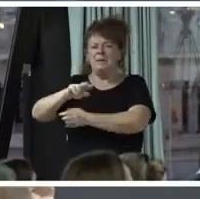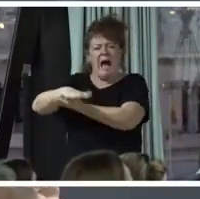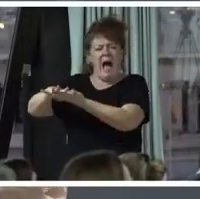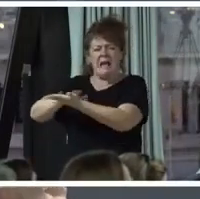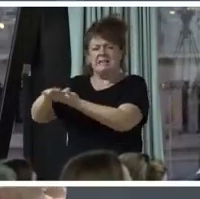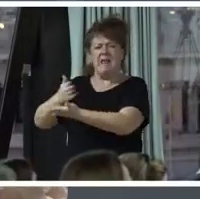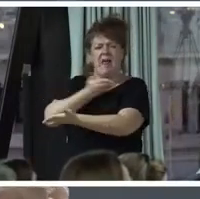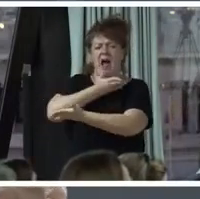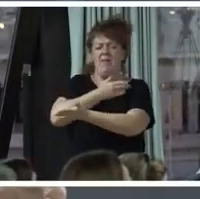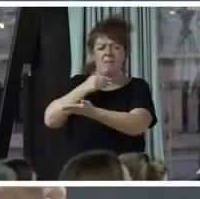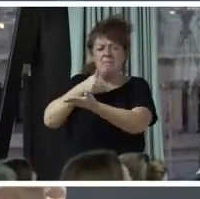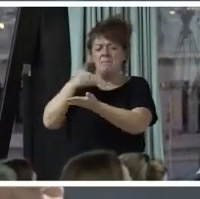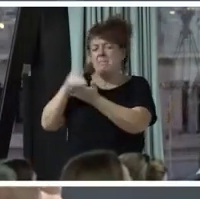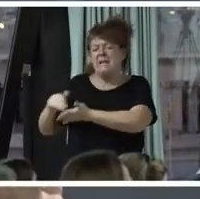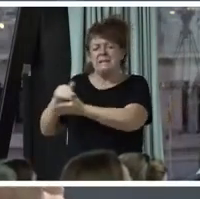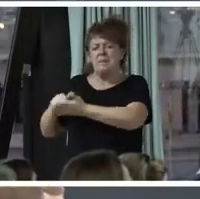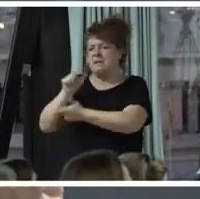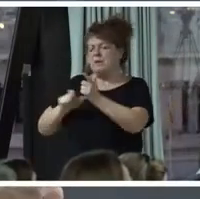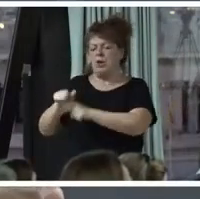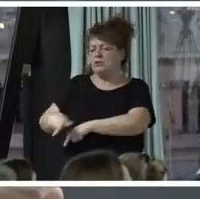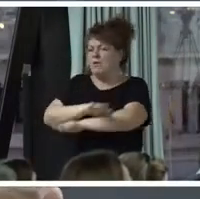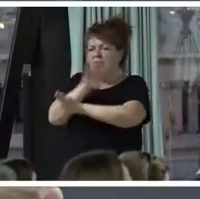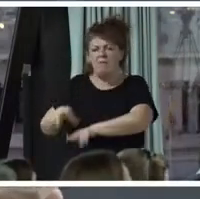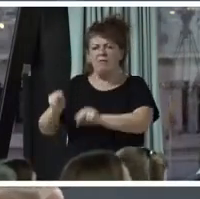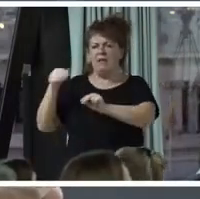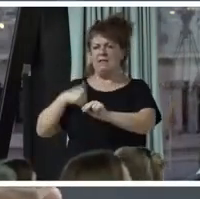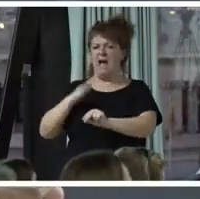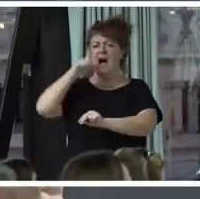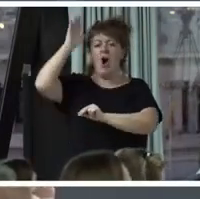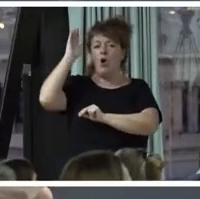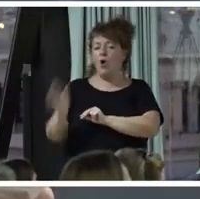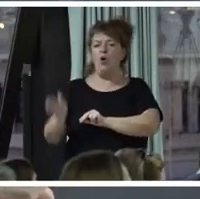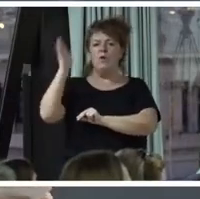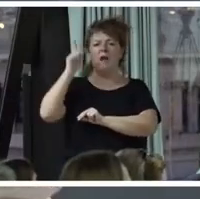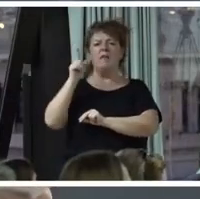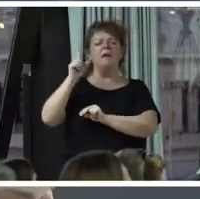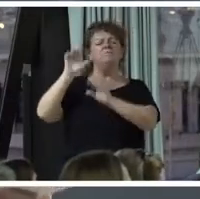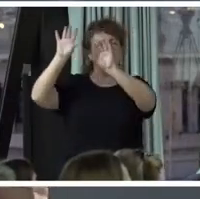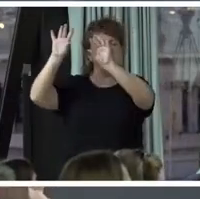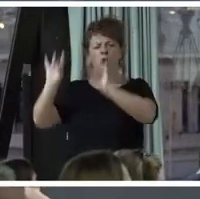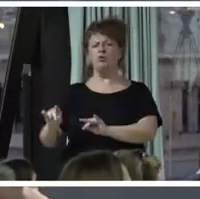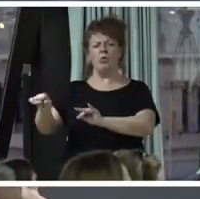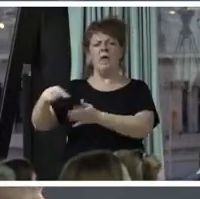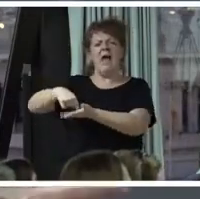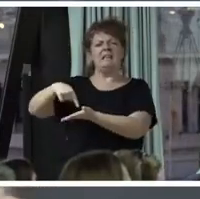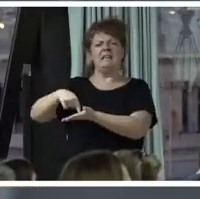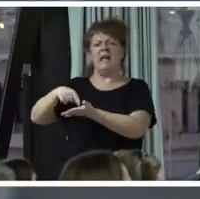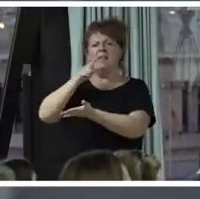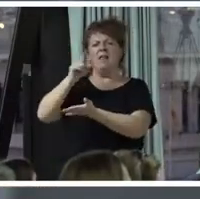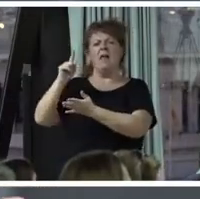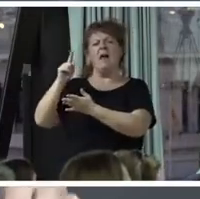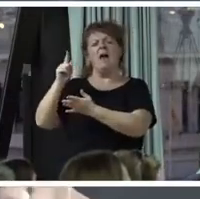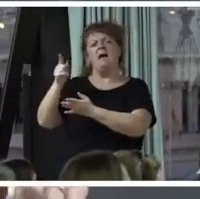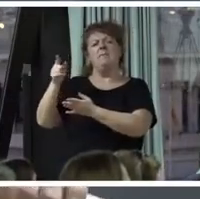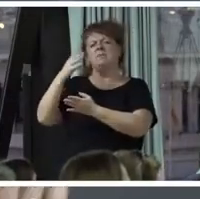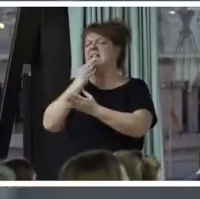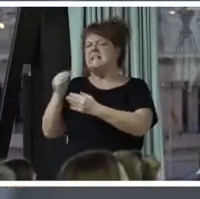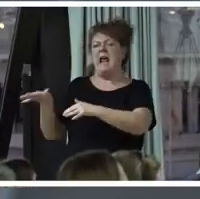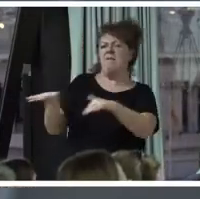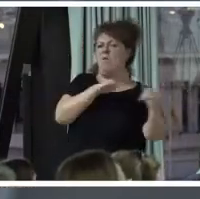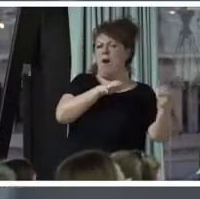y miles de personas están muriendo esto debe terminar Ya condenamos de la forma más rotunda esta exigencia de desplazamiento de